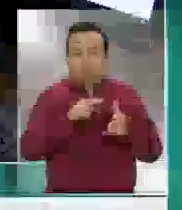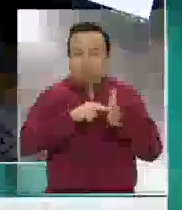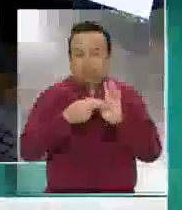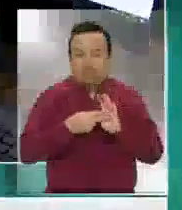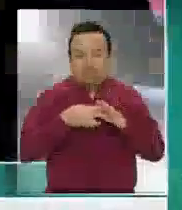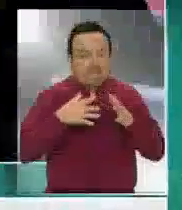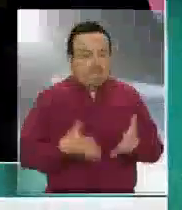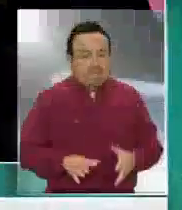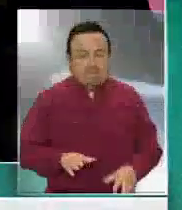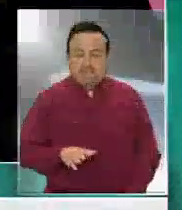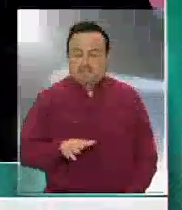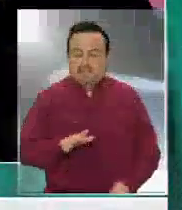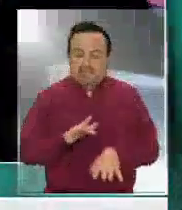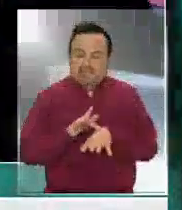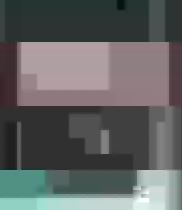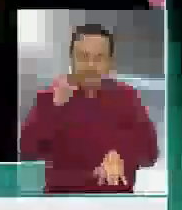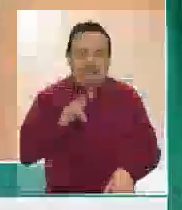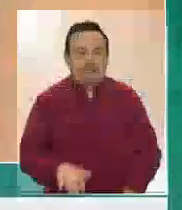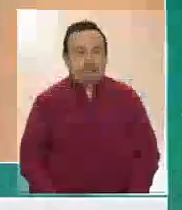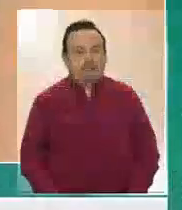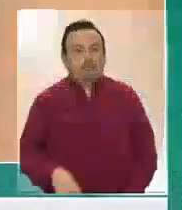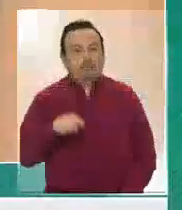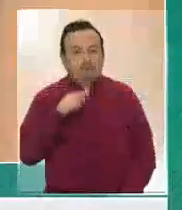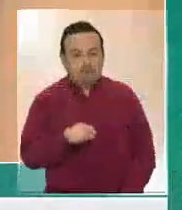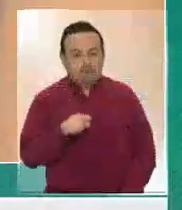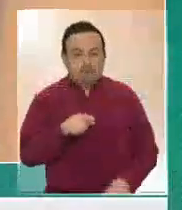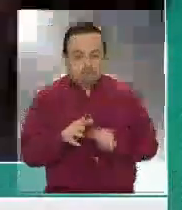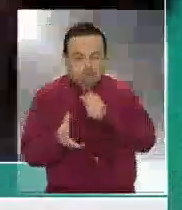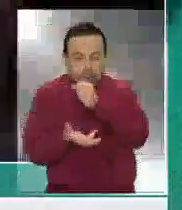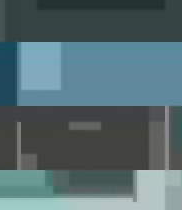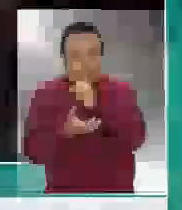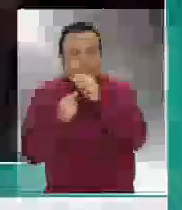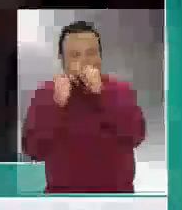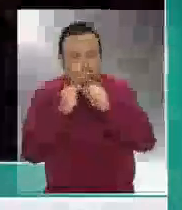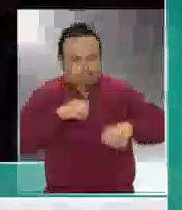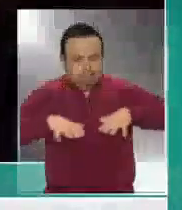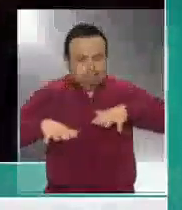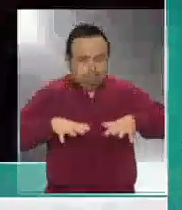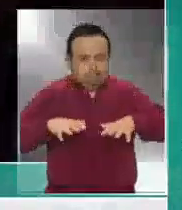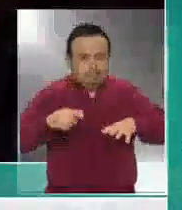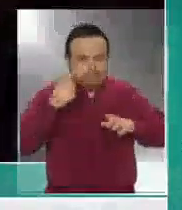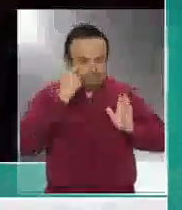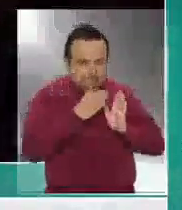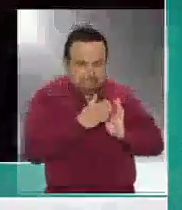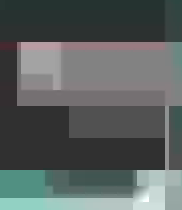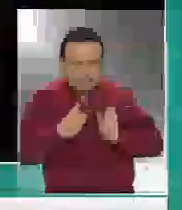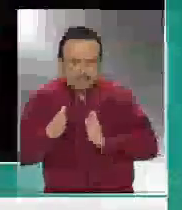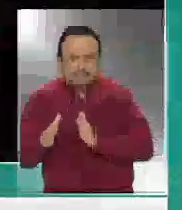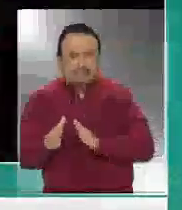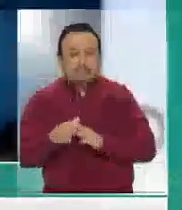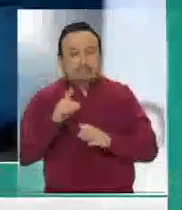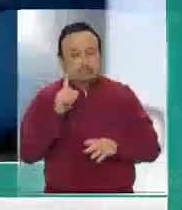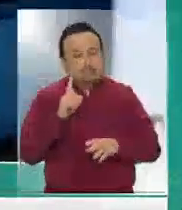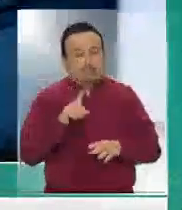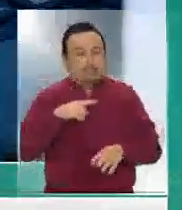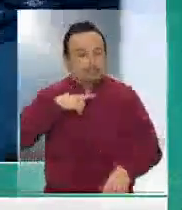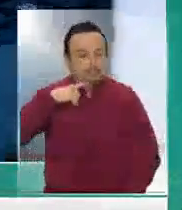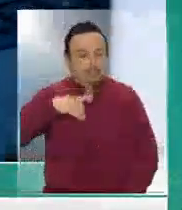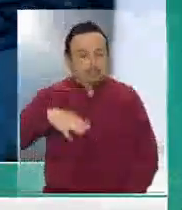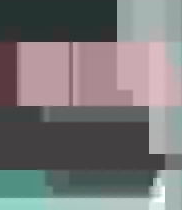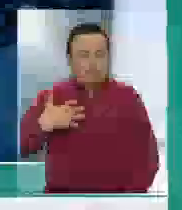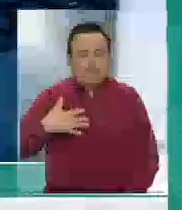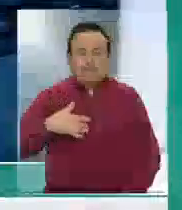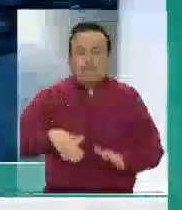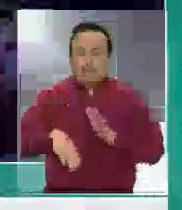es extremadamente grave. Nosotros podemos salir bien de esto, pero para salir bien de esto, una de las cosas más importantes es